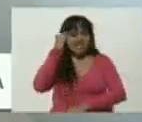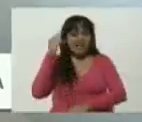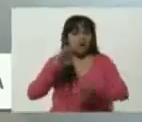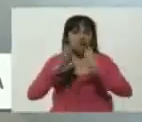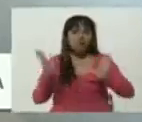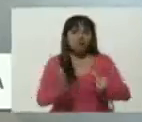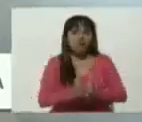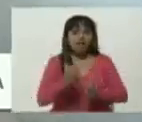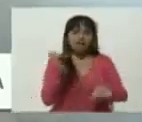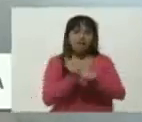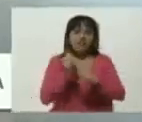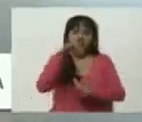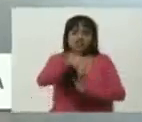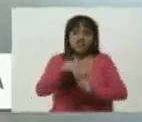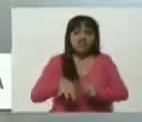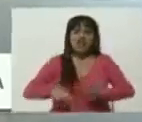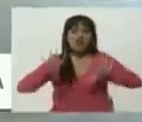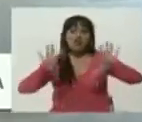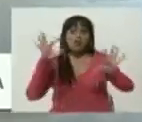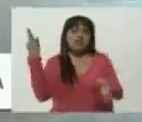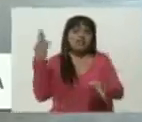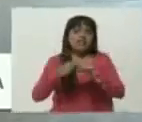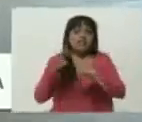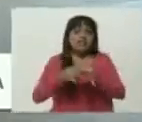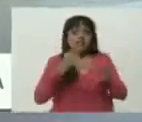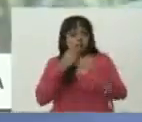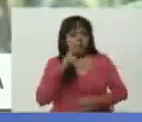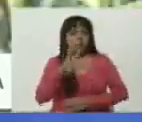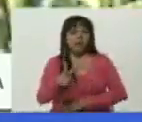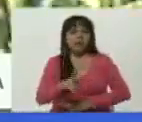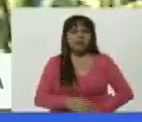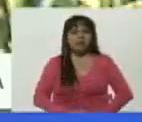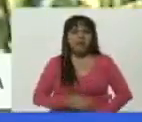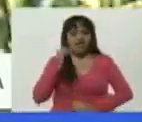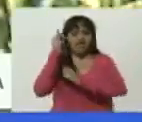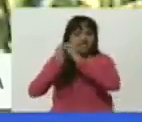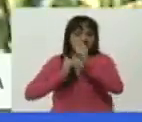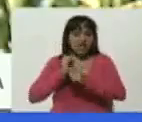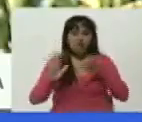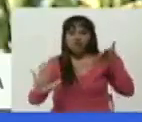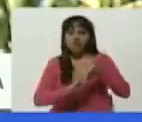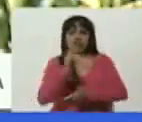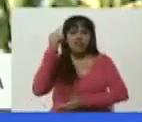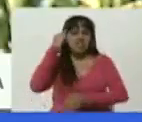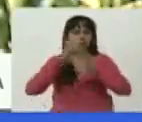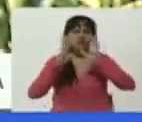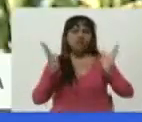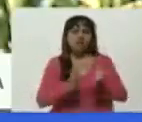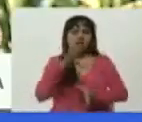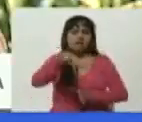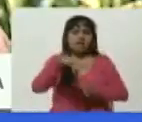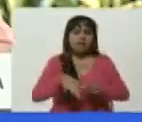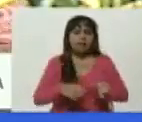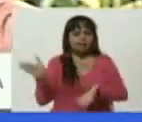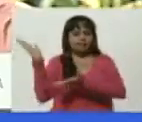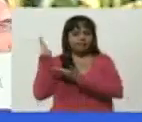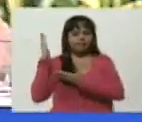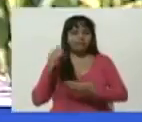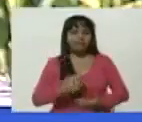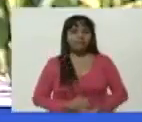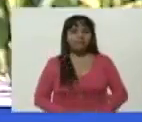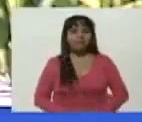de la Agricultura, 9 de septiembre. Vamos a ver este video sobre el Día Mundial de la Agricultura. Adelante.